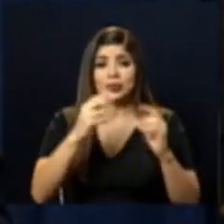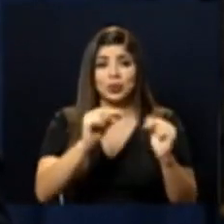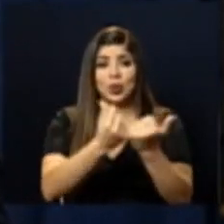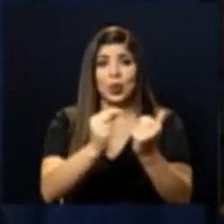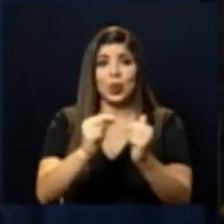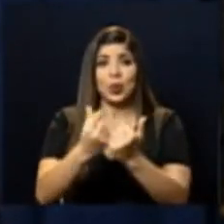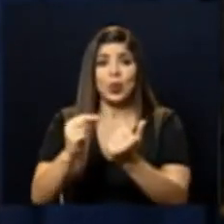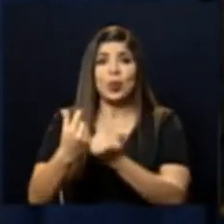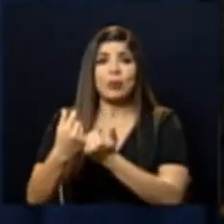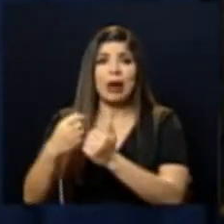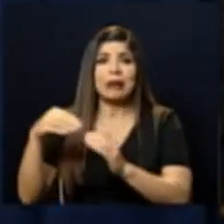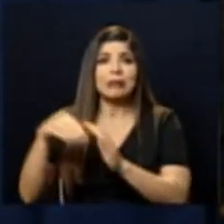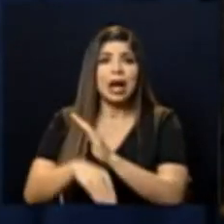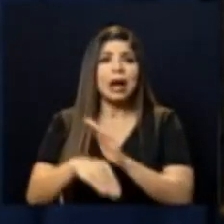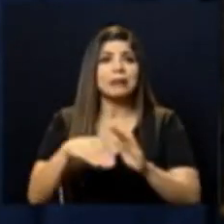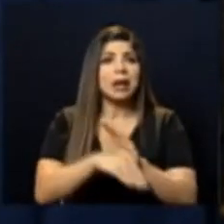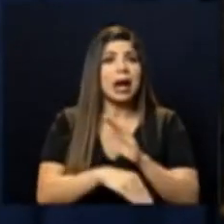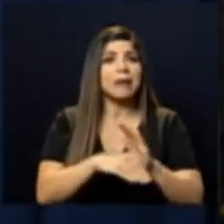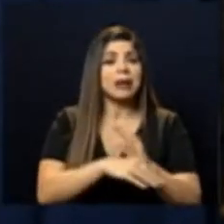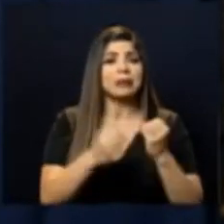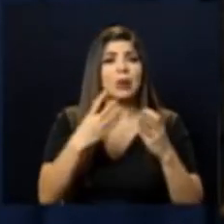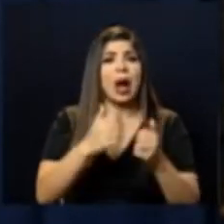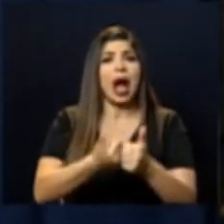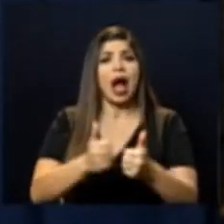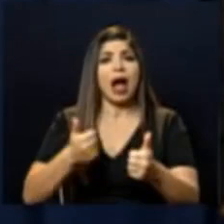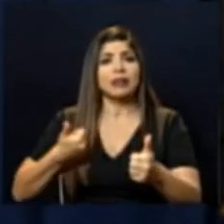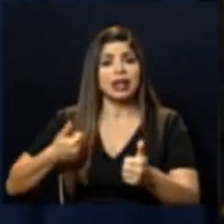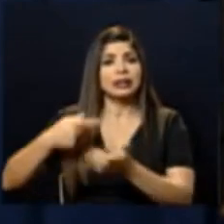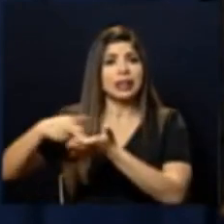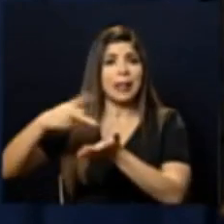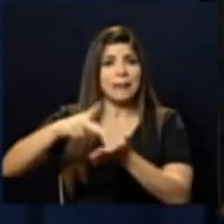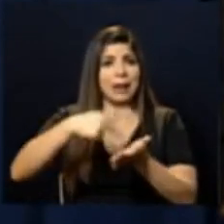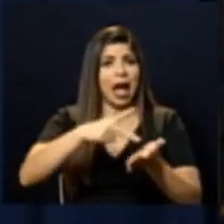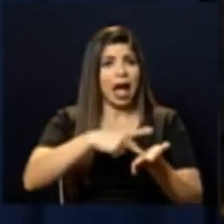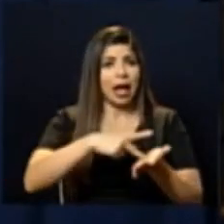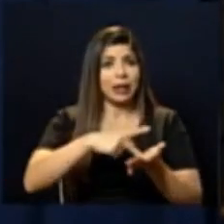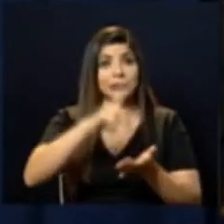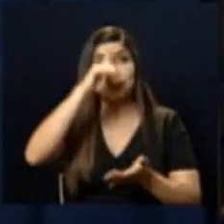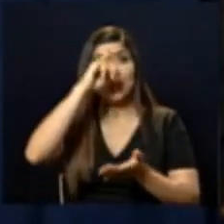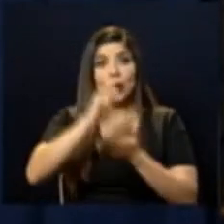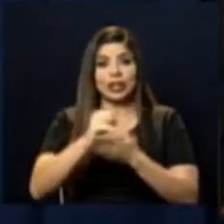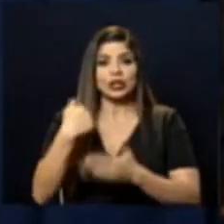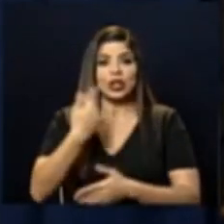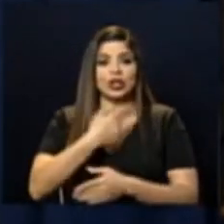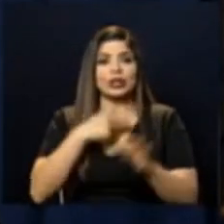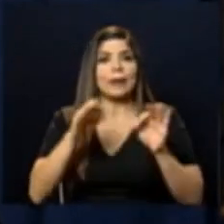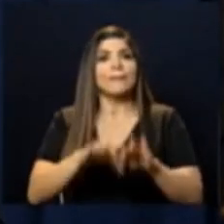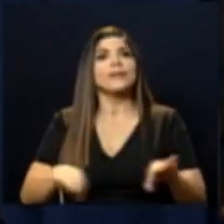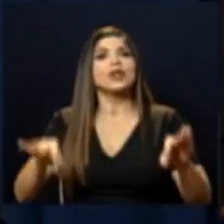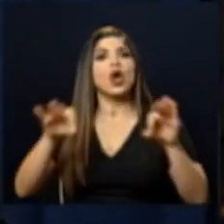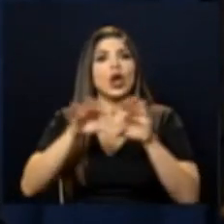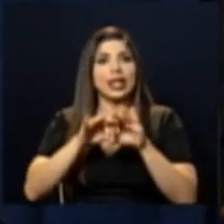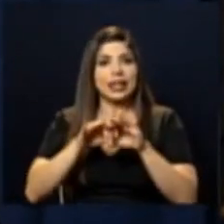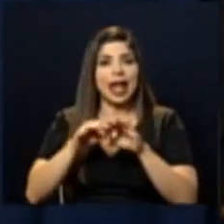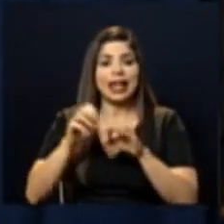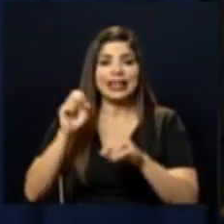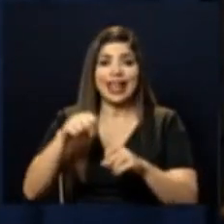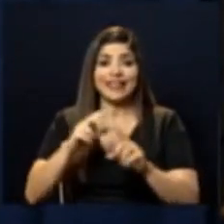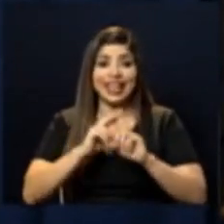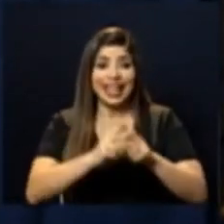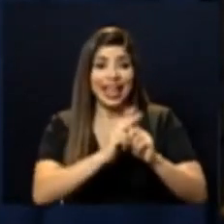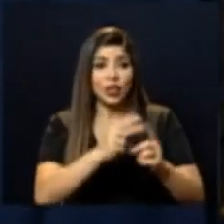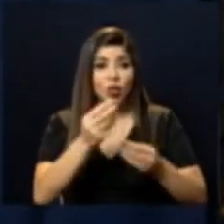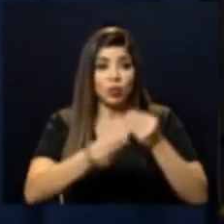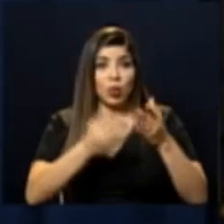a caer en una elevada morosidad. De ahí nuestra prioridad en fortalecer el crédito